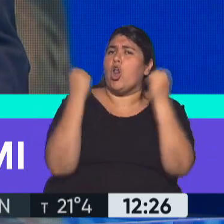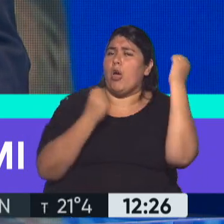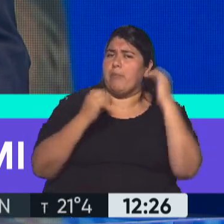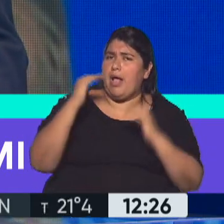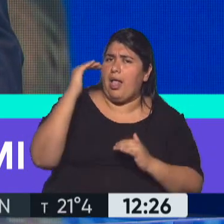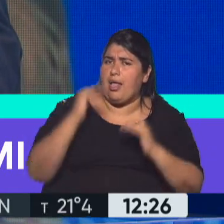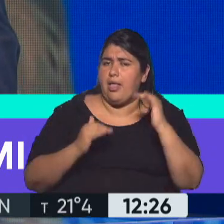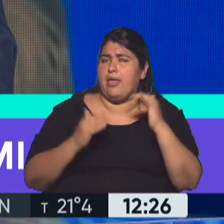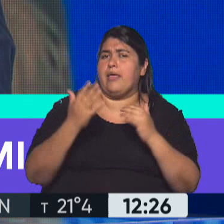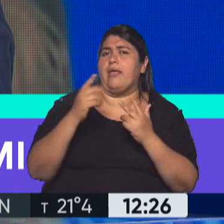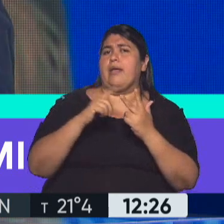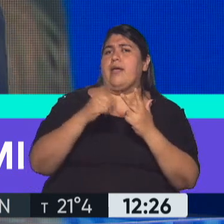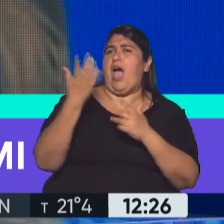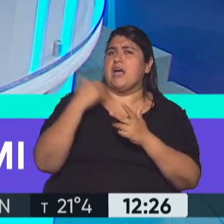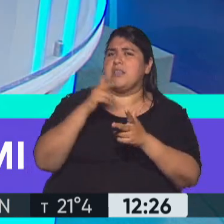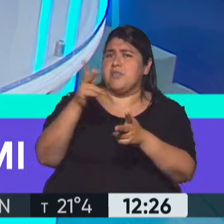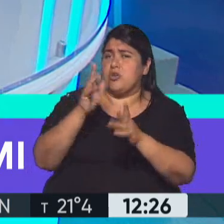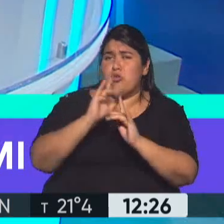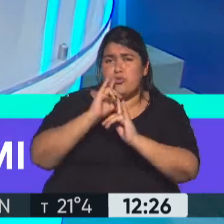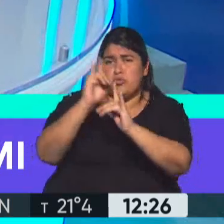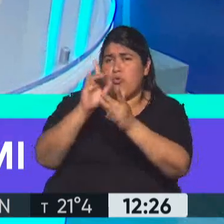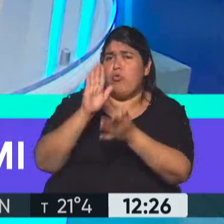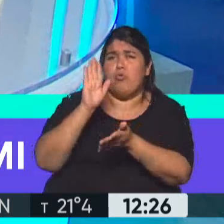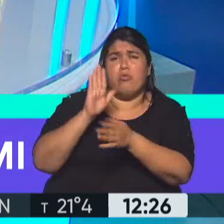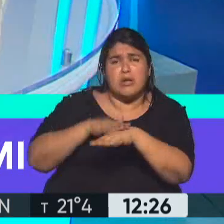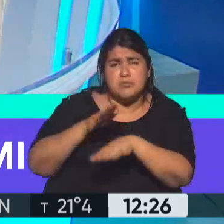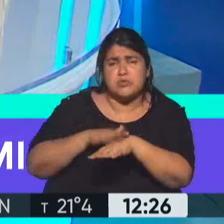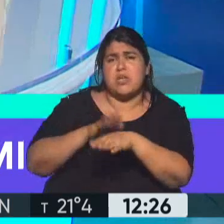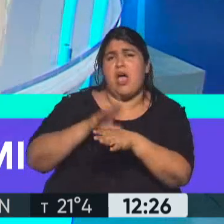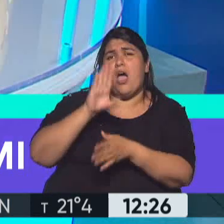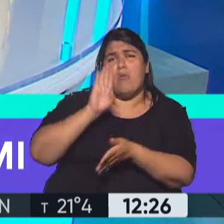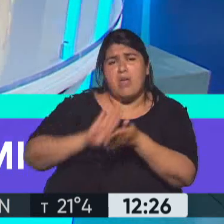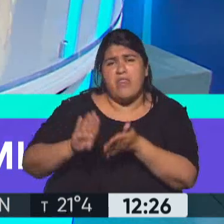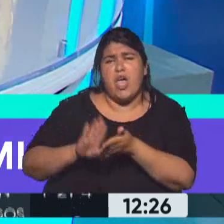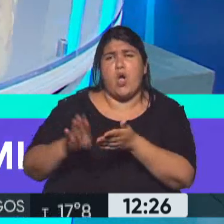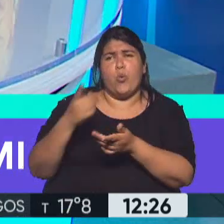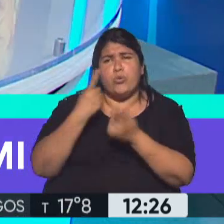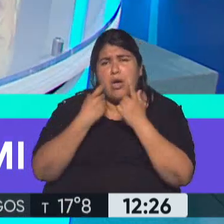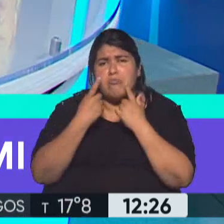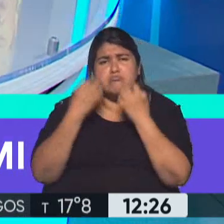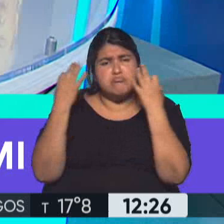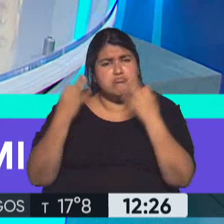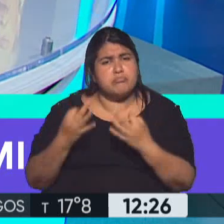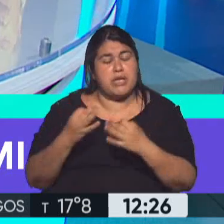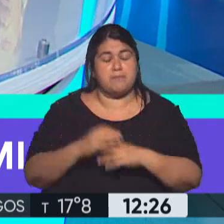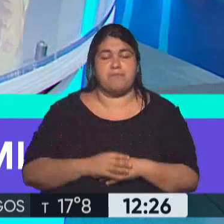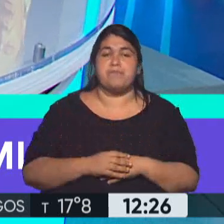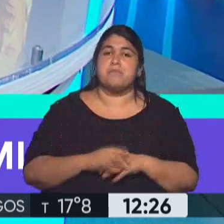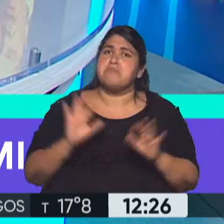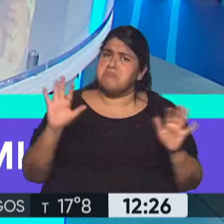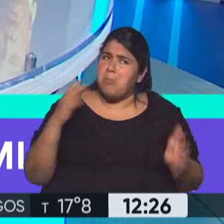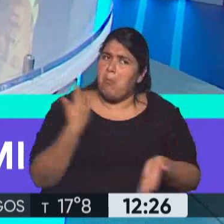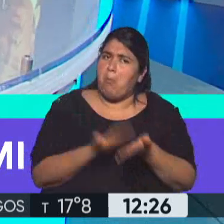que mencionó... Sí, habló de hacerse cargo de las deudas también, de afrontar en todo caso la negociación. Pero un planteo